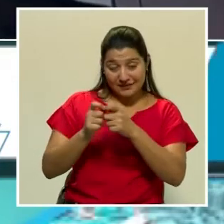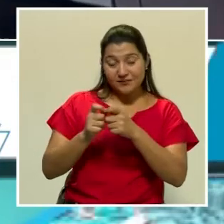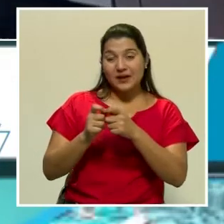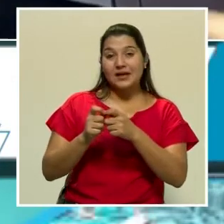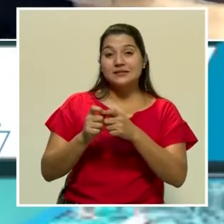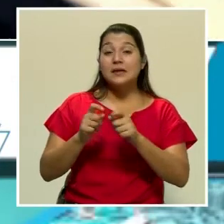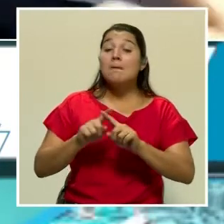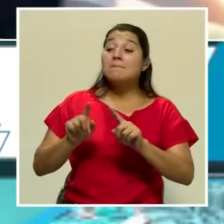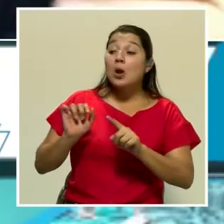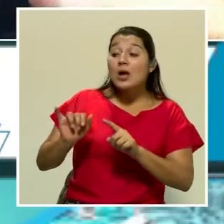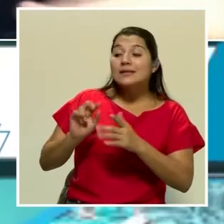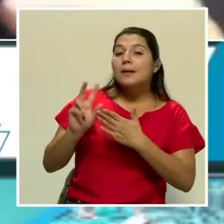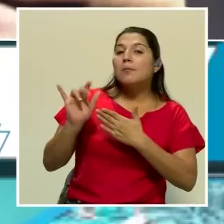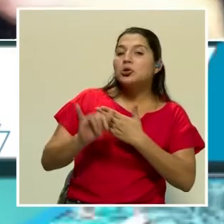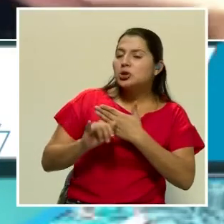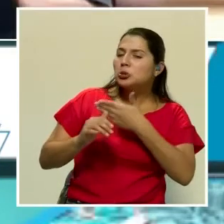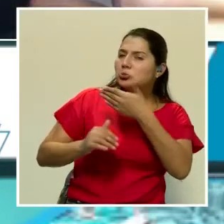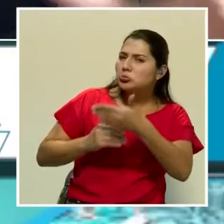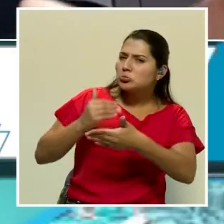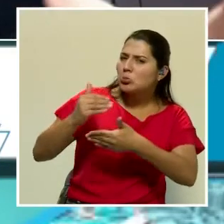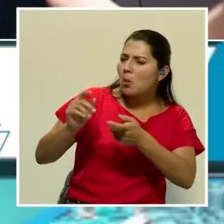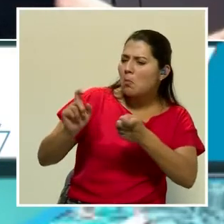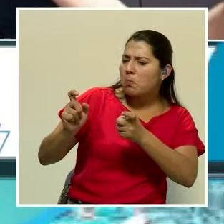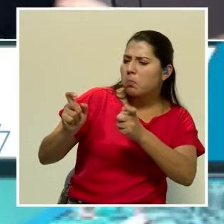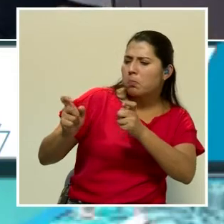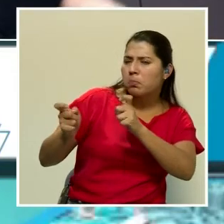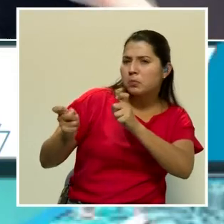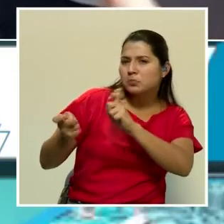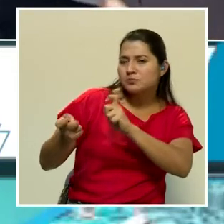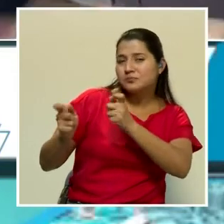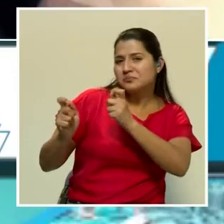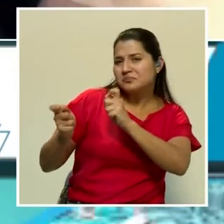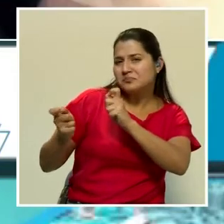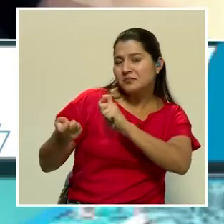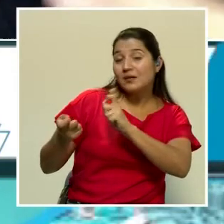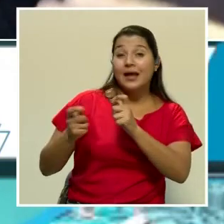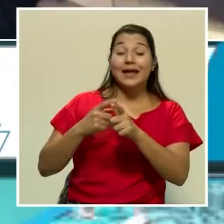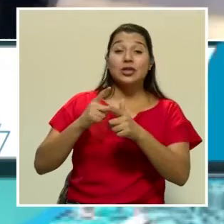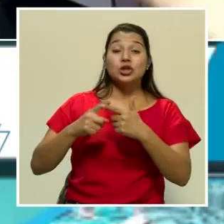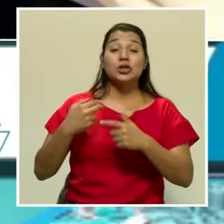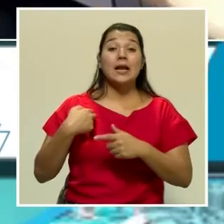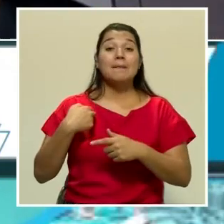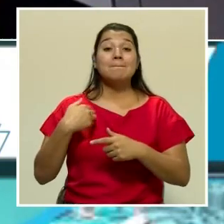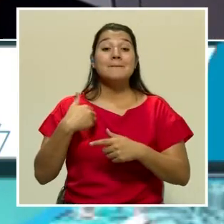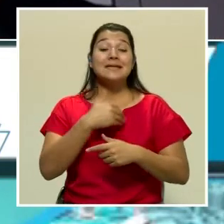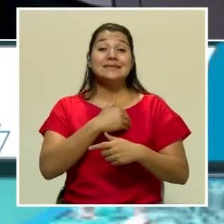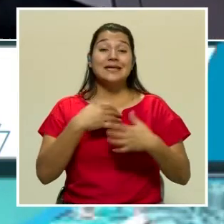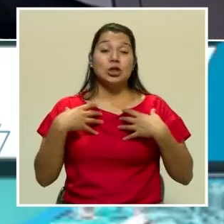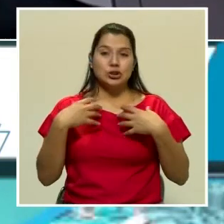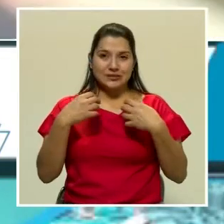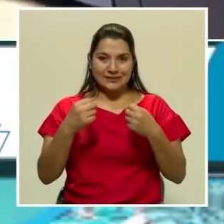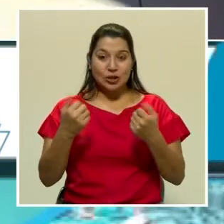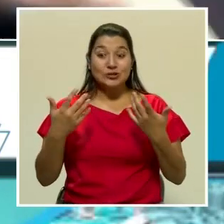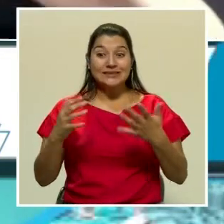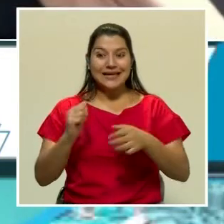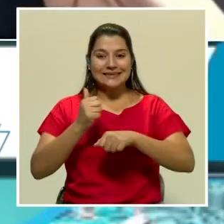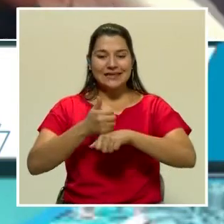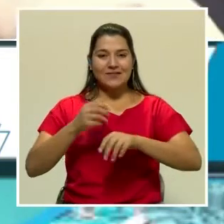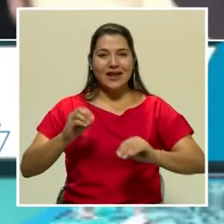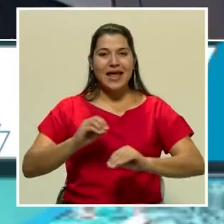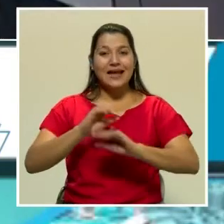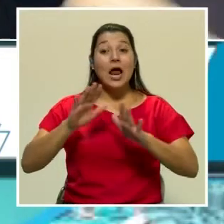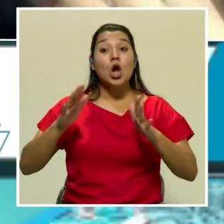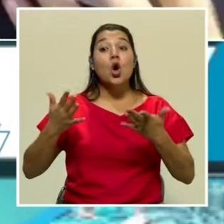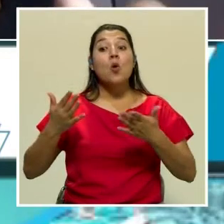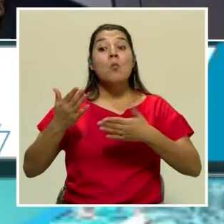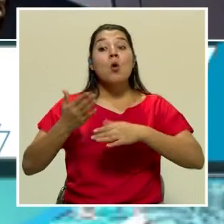conforme, ahorita que ya estamos abriendo un poquito la actividad, el Ministerio de Salud establece más claramente cómo va a progresar el